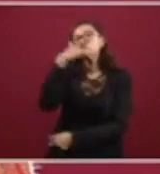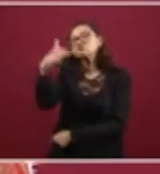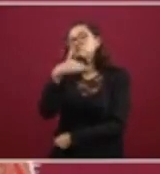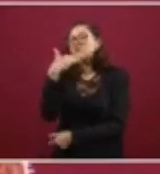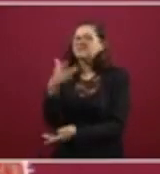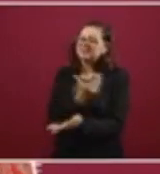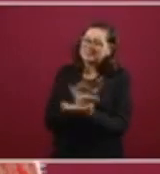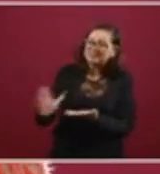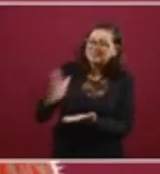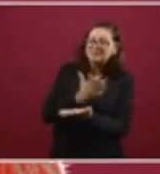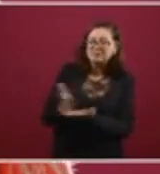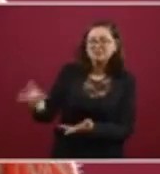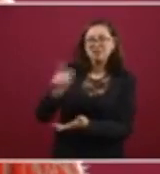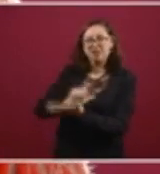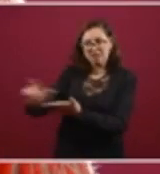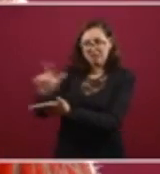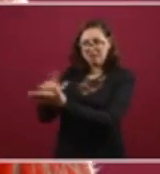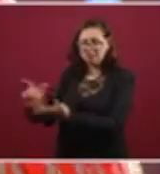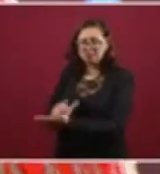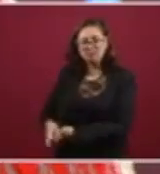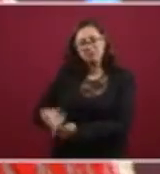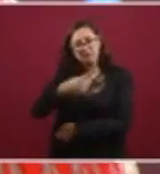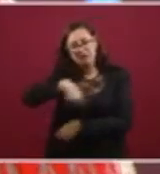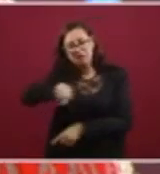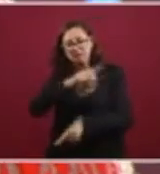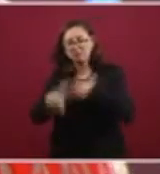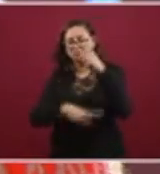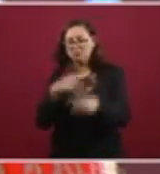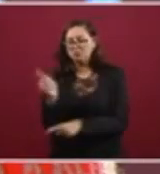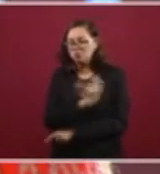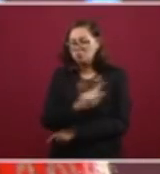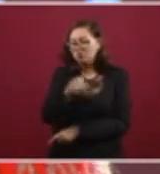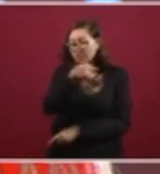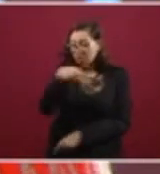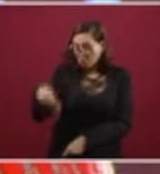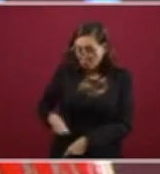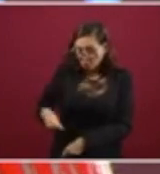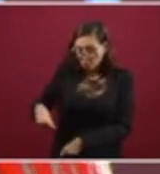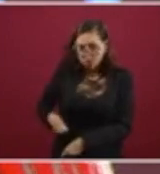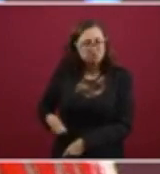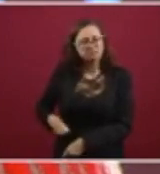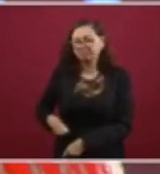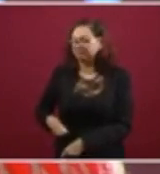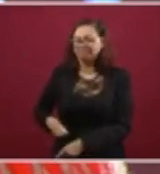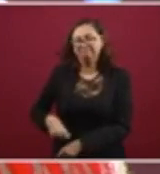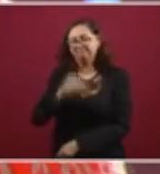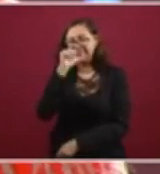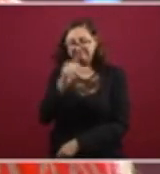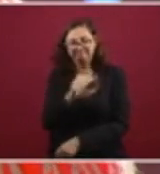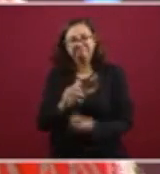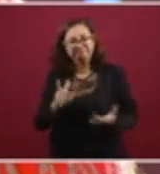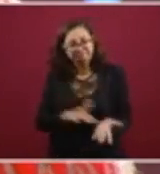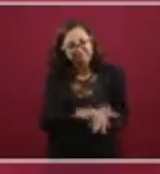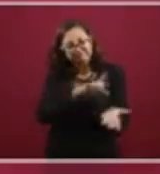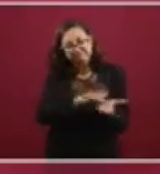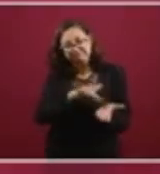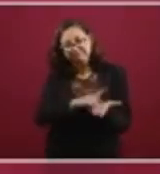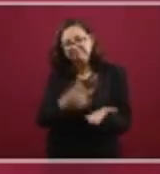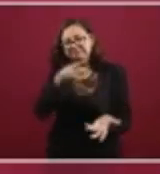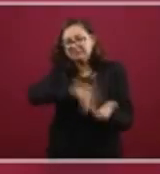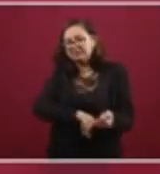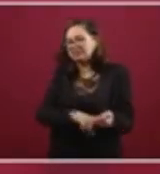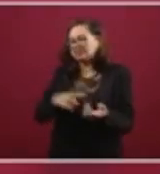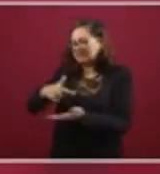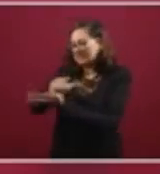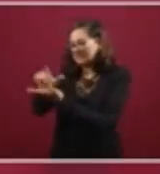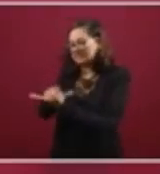Pero mientras tanto, los atletas no seguían o no debían por qué dejar de entrenar. Y esto pues está reflejado en este